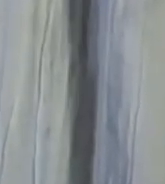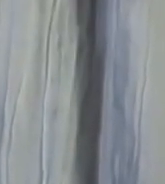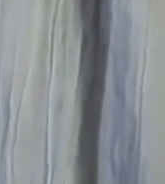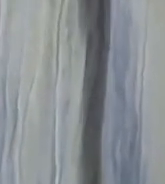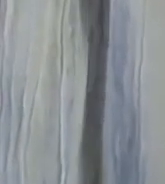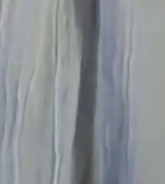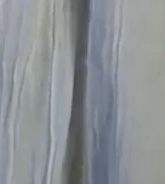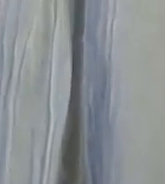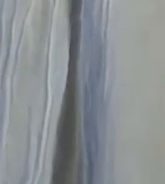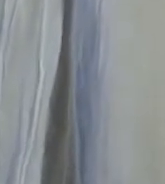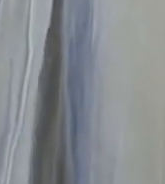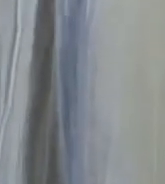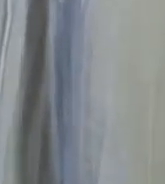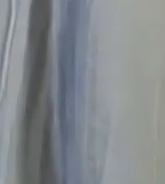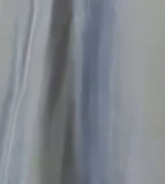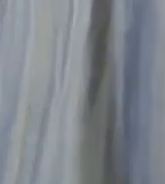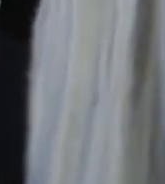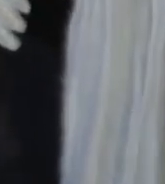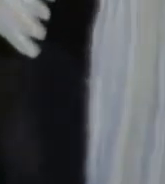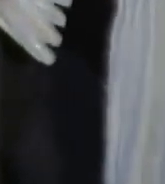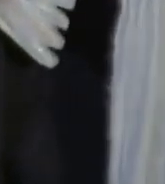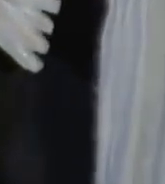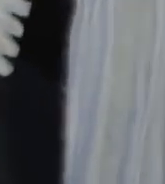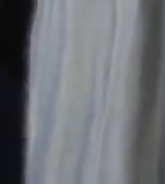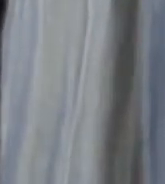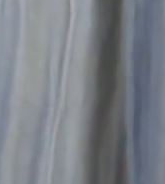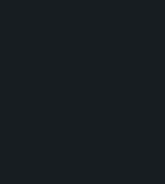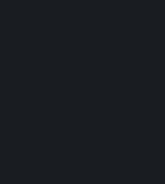yo tinteya.